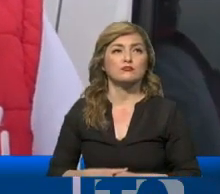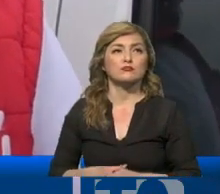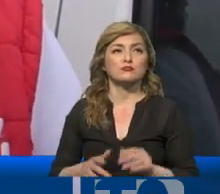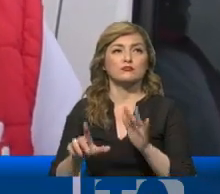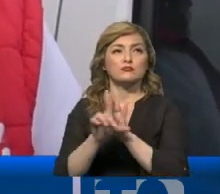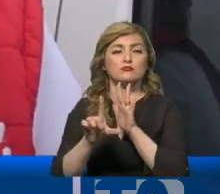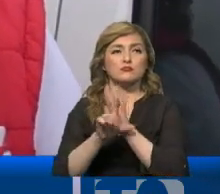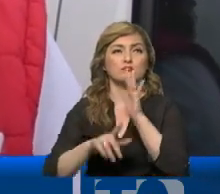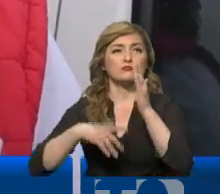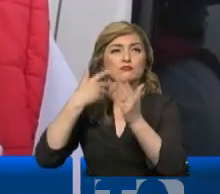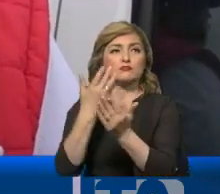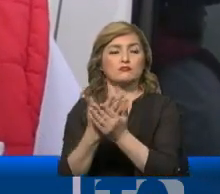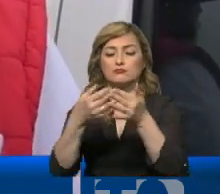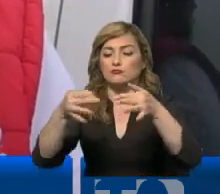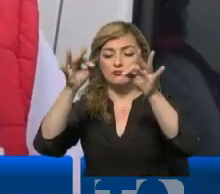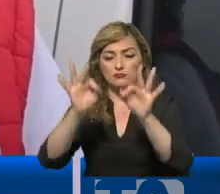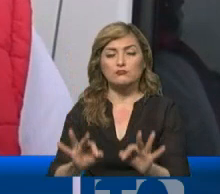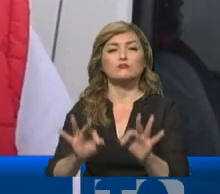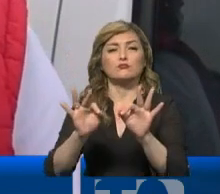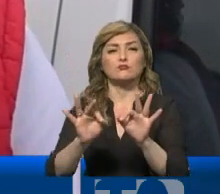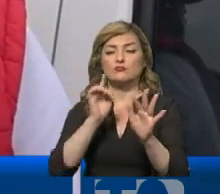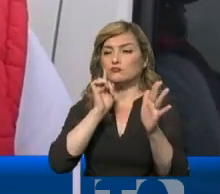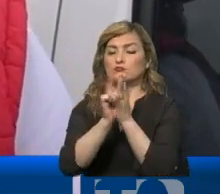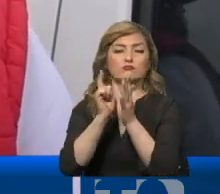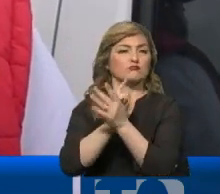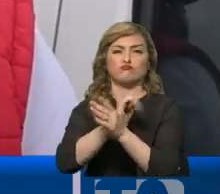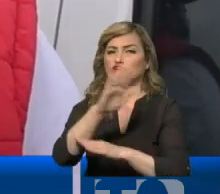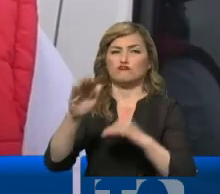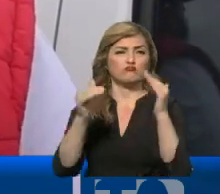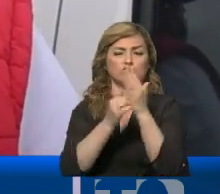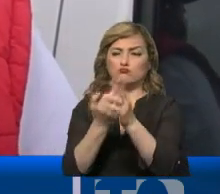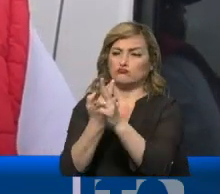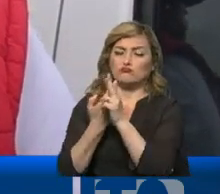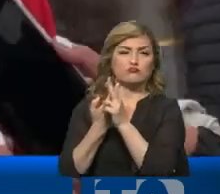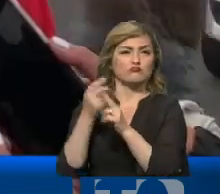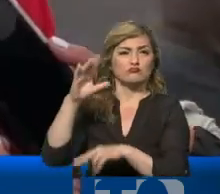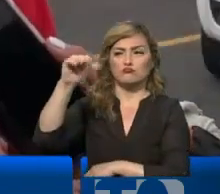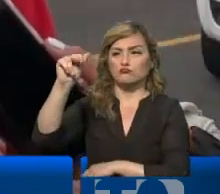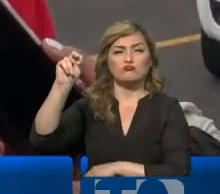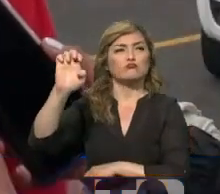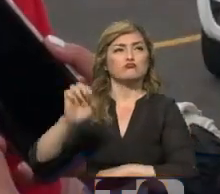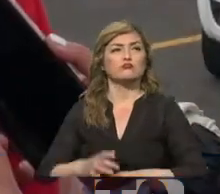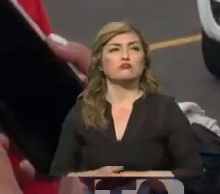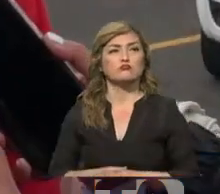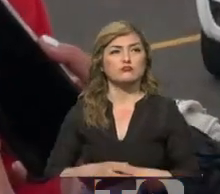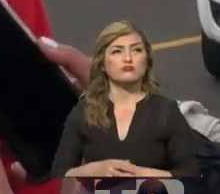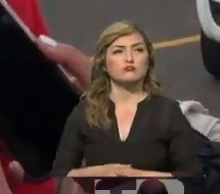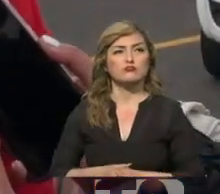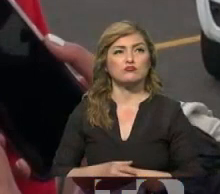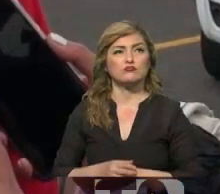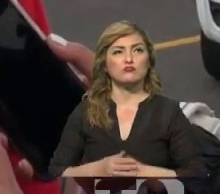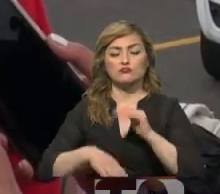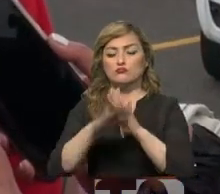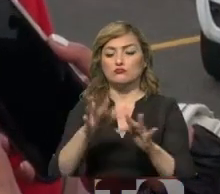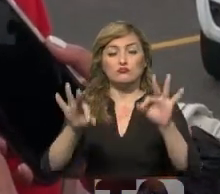legales, presentar oficialmente la impugnación al pronunciamiento de los resultados que ha hecho el CNE. Resulta que es más importante el